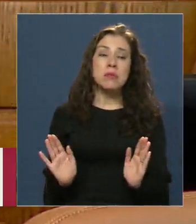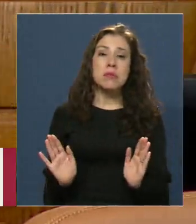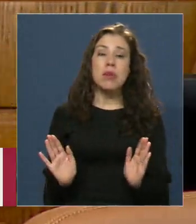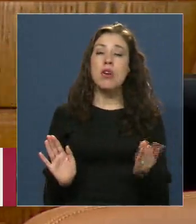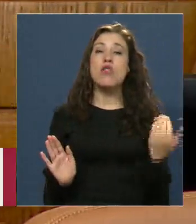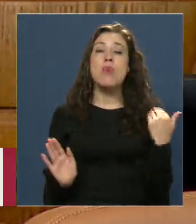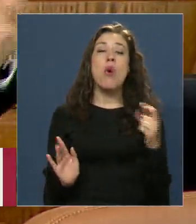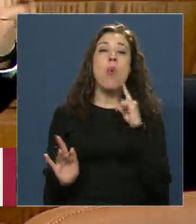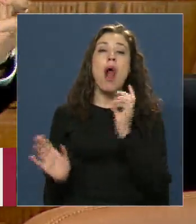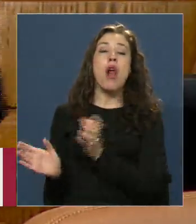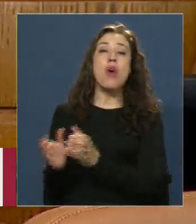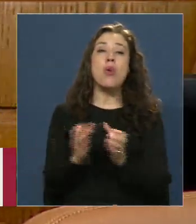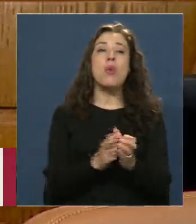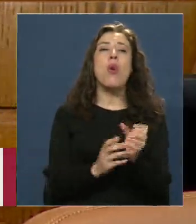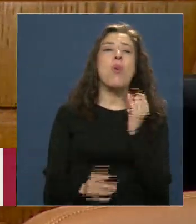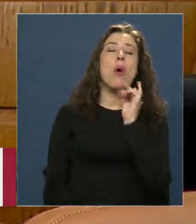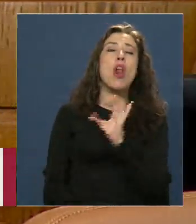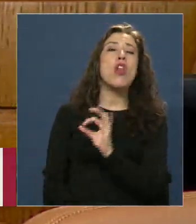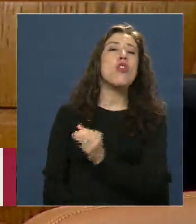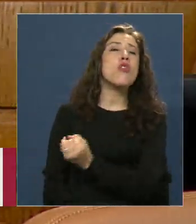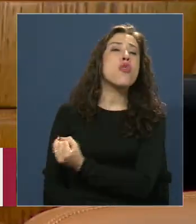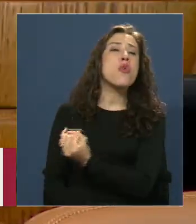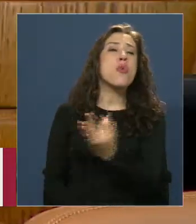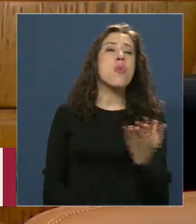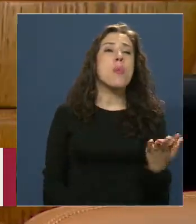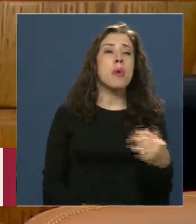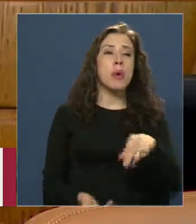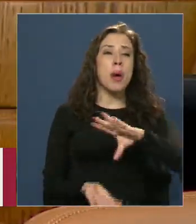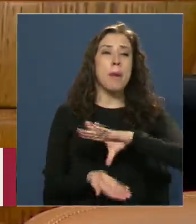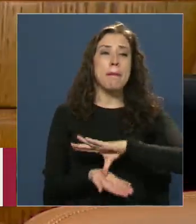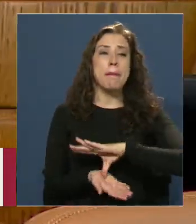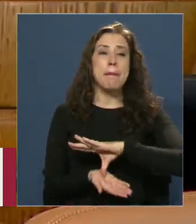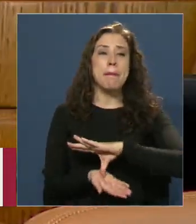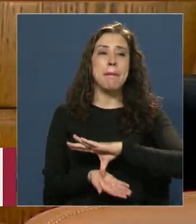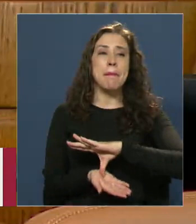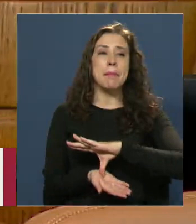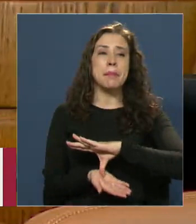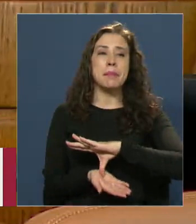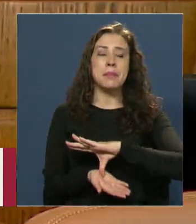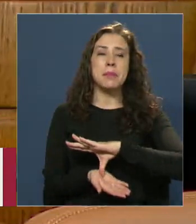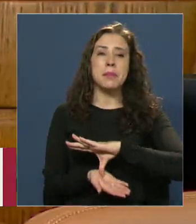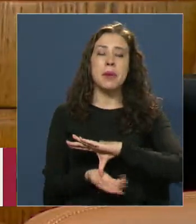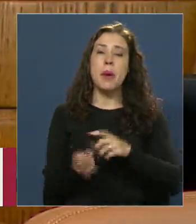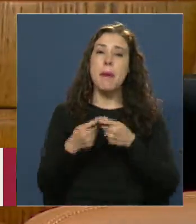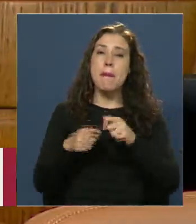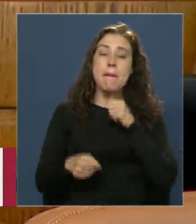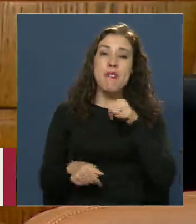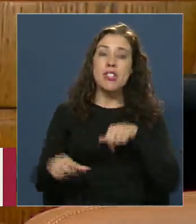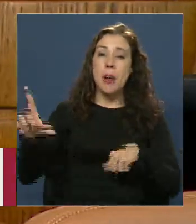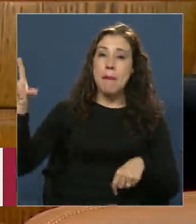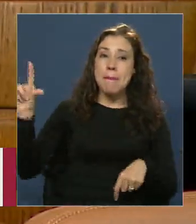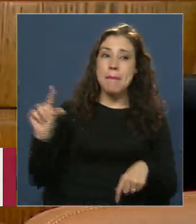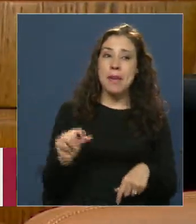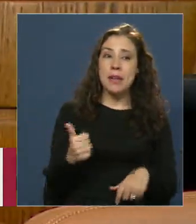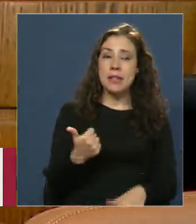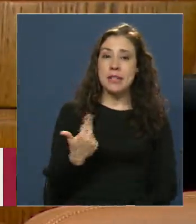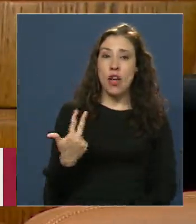o para otro lado. ¿Y cuáles son los números? En nuestro país, presidente, la pobreza ha disminuido de